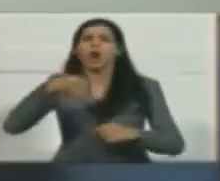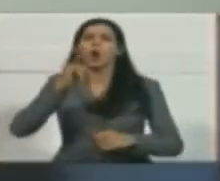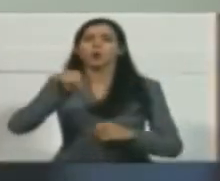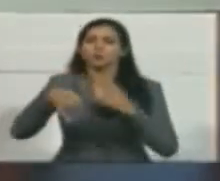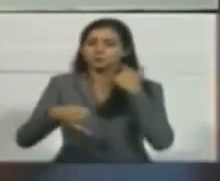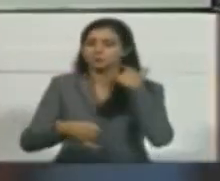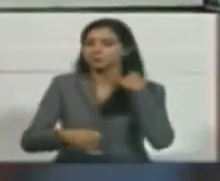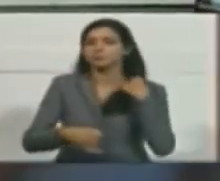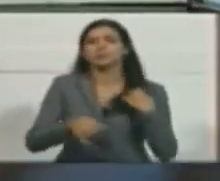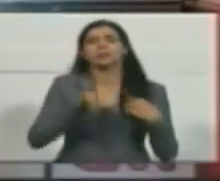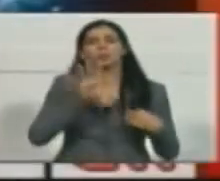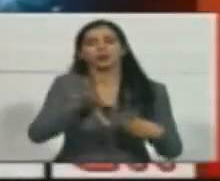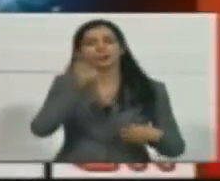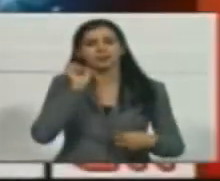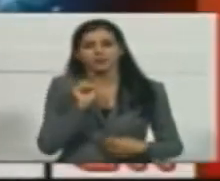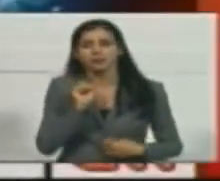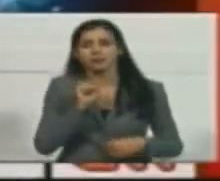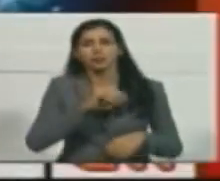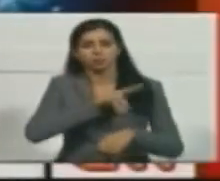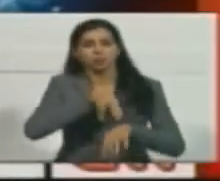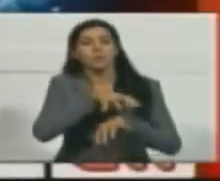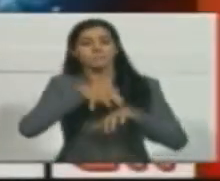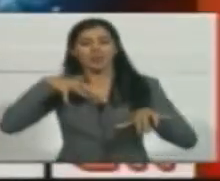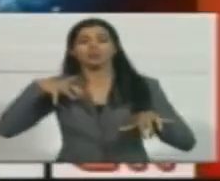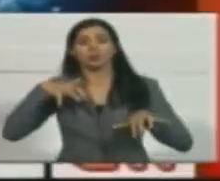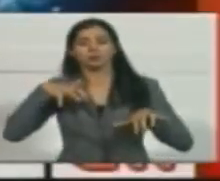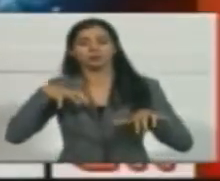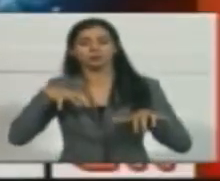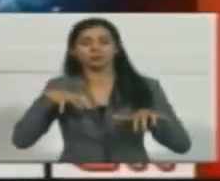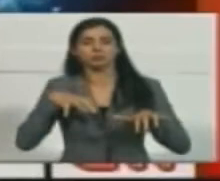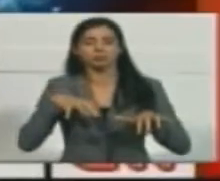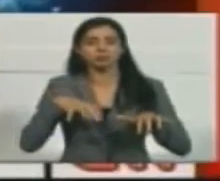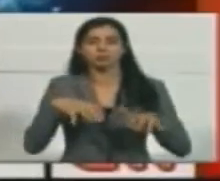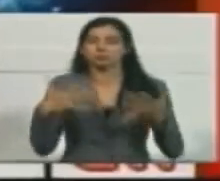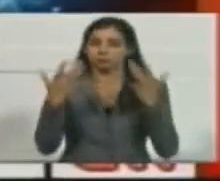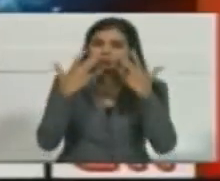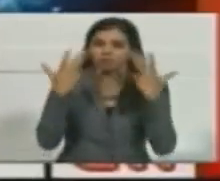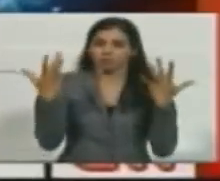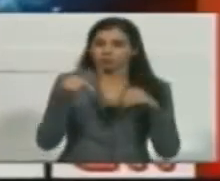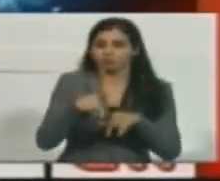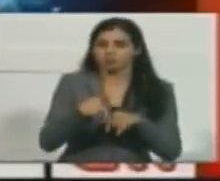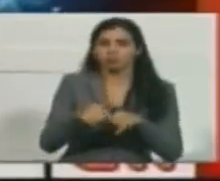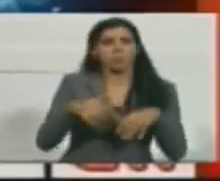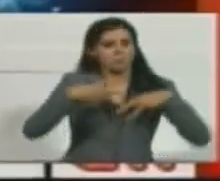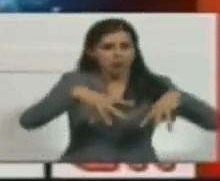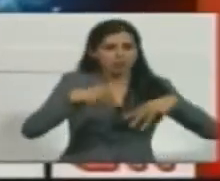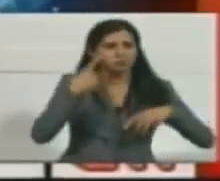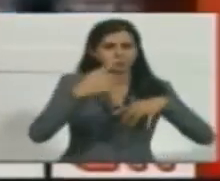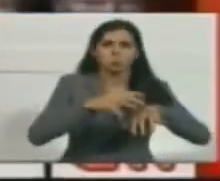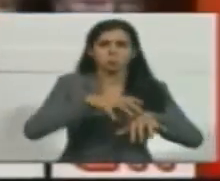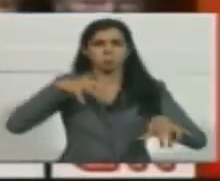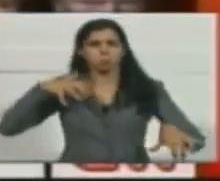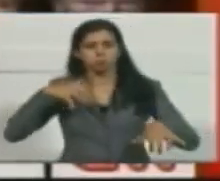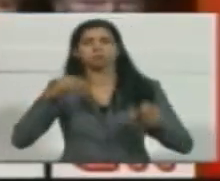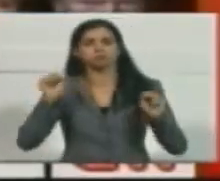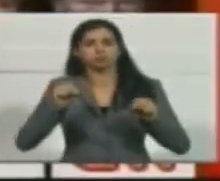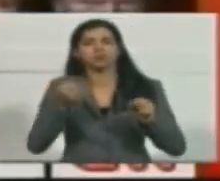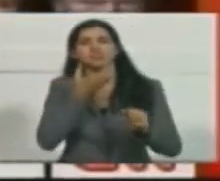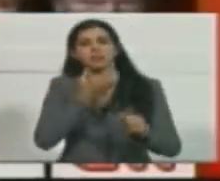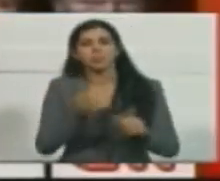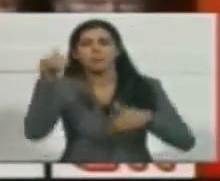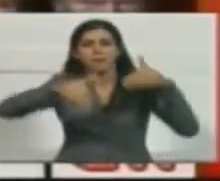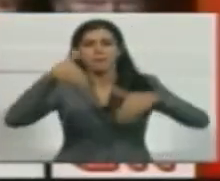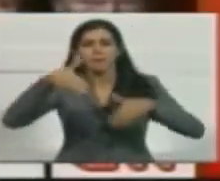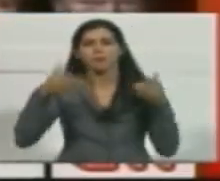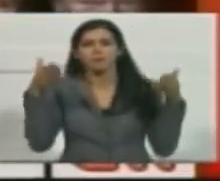terminamos de entender que nosotros, aunque somos una mayoría que la viste ahorita en las últimas marchas, que se manifestó en diciembre,